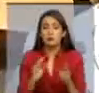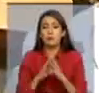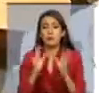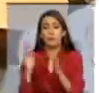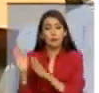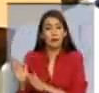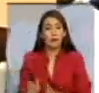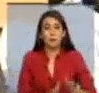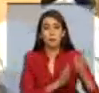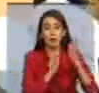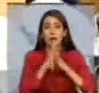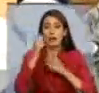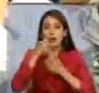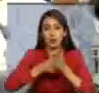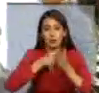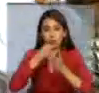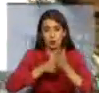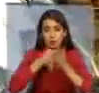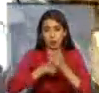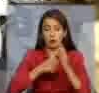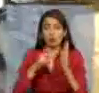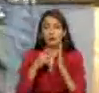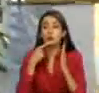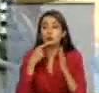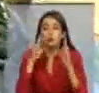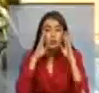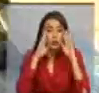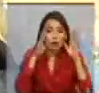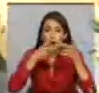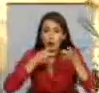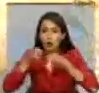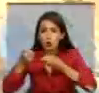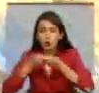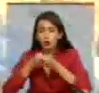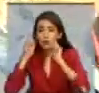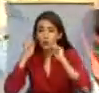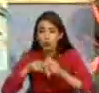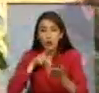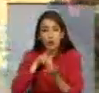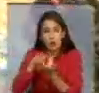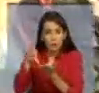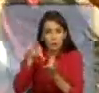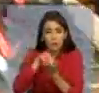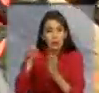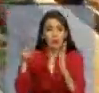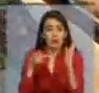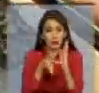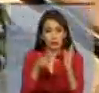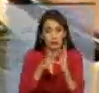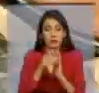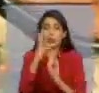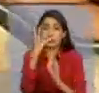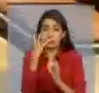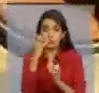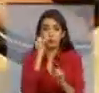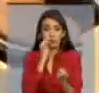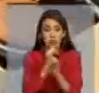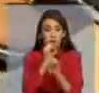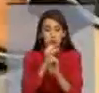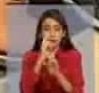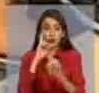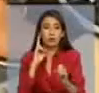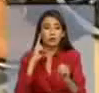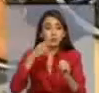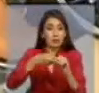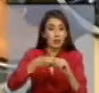integral de lucha contra los delitos tributarios y aduaneros, del que participarán 14 instituciones, e indicó que a partir del 13